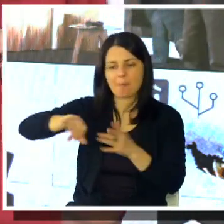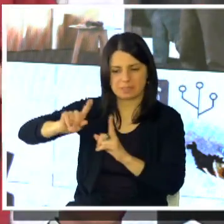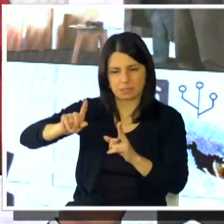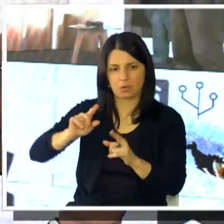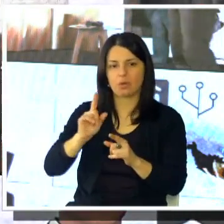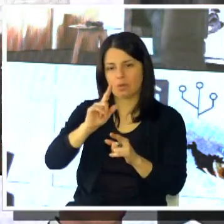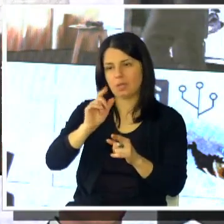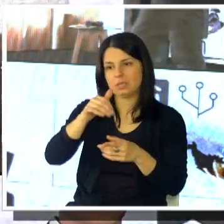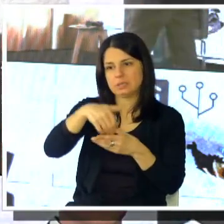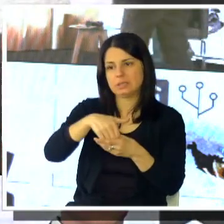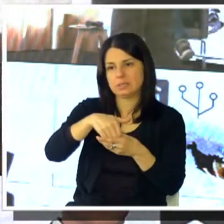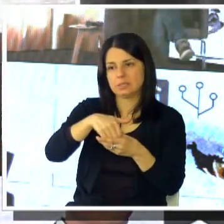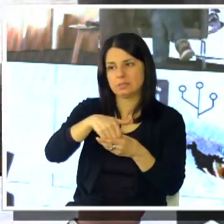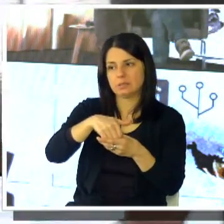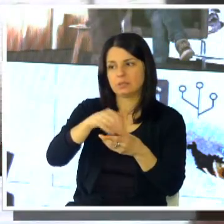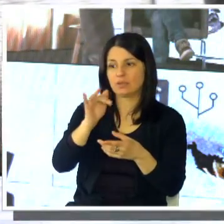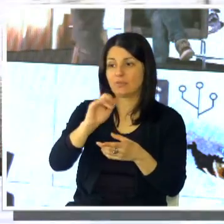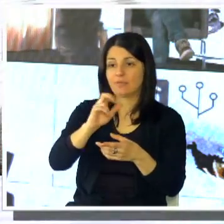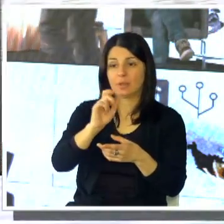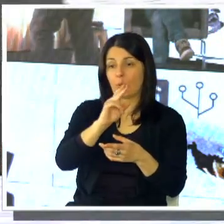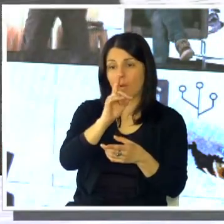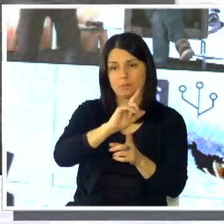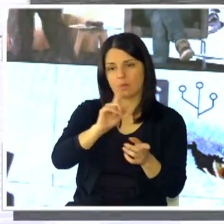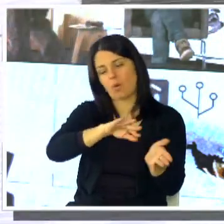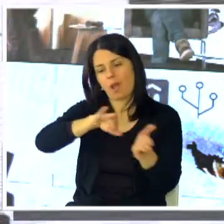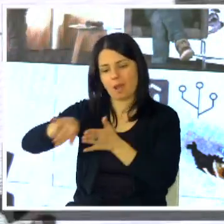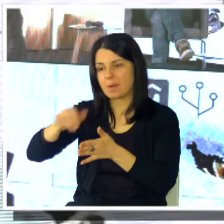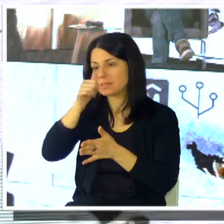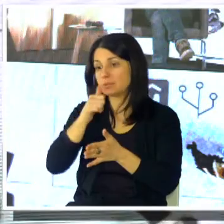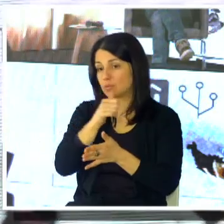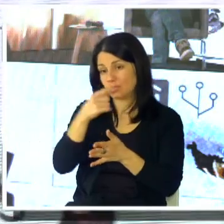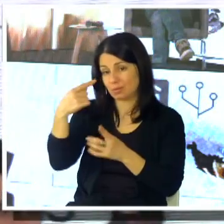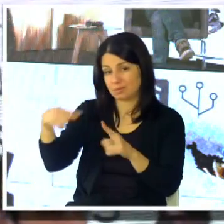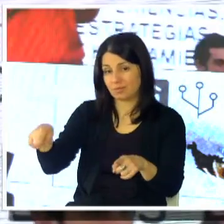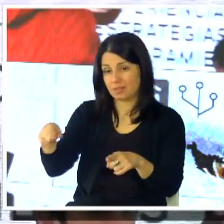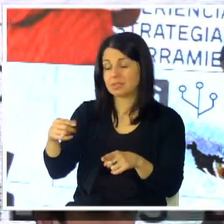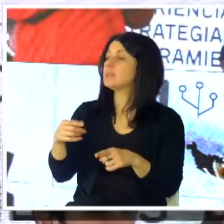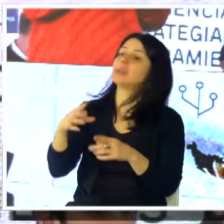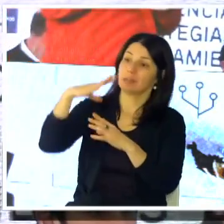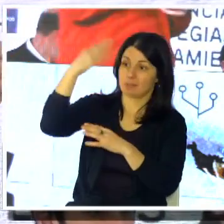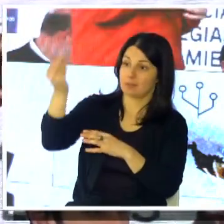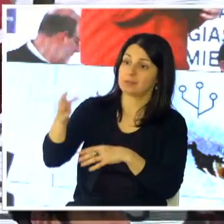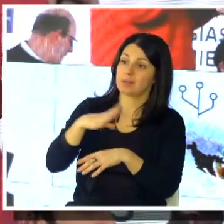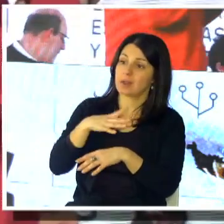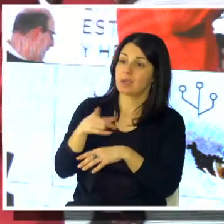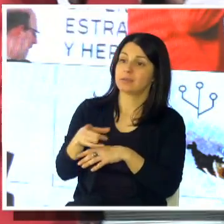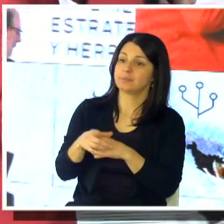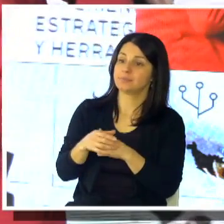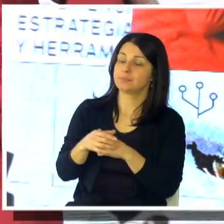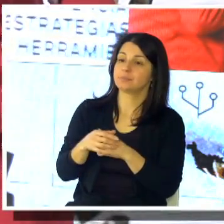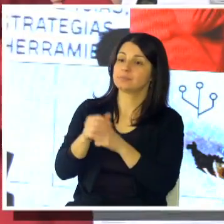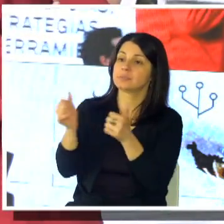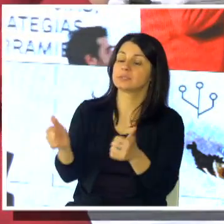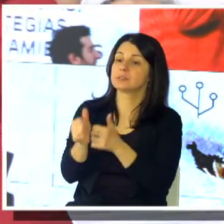parte de FiWire, sino es otra solución aparte que tenemos en Antel, que lo